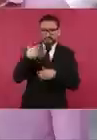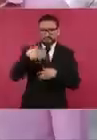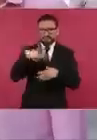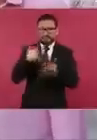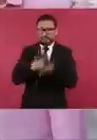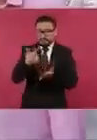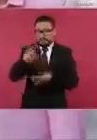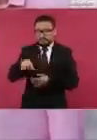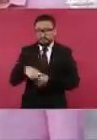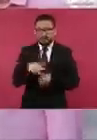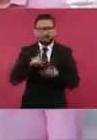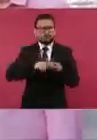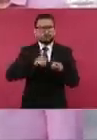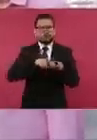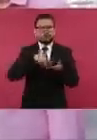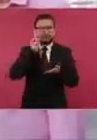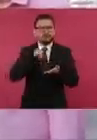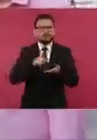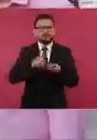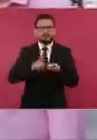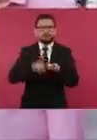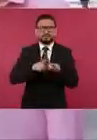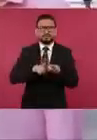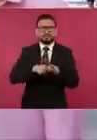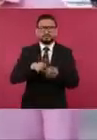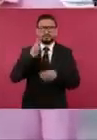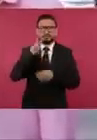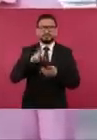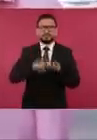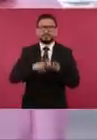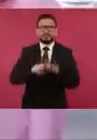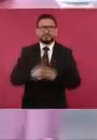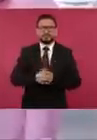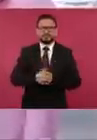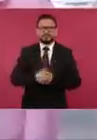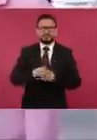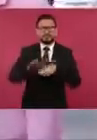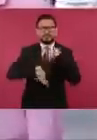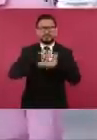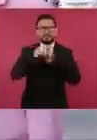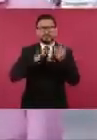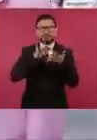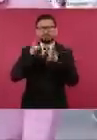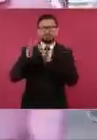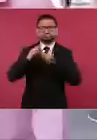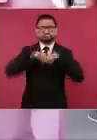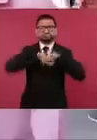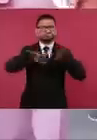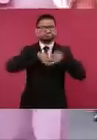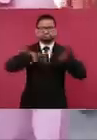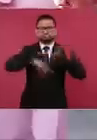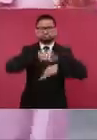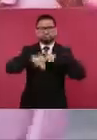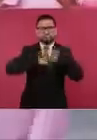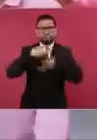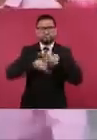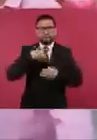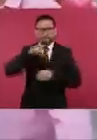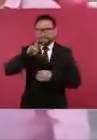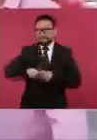Es grave. ¿Dónde vio eso? ¿Dónde lo vimos? En todas las redes sociales está, en todas las redes. Pero de